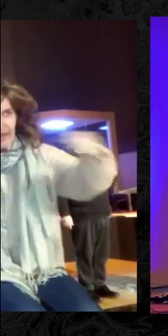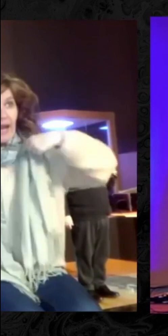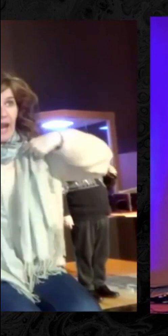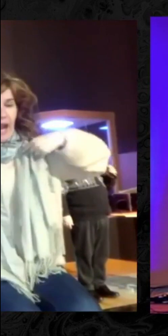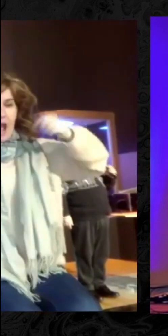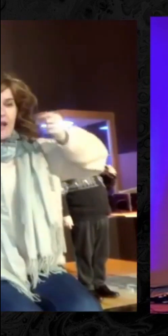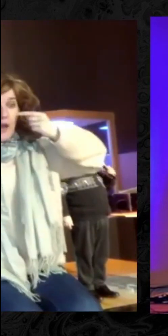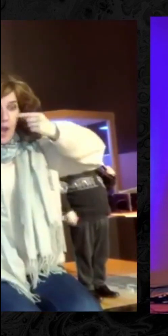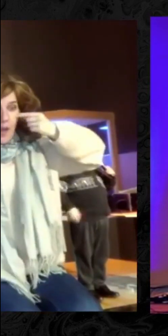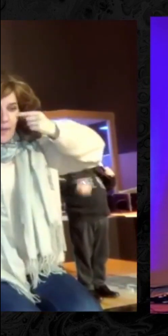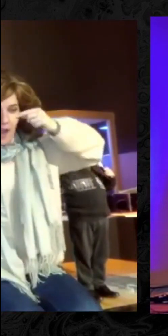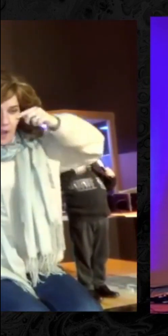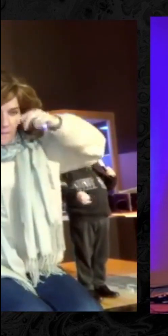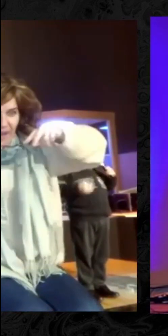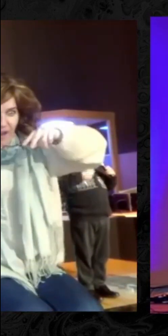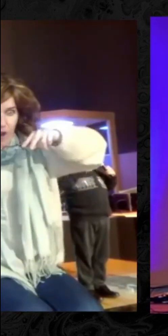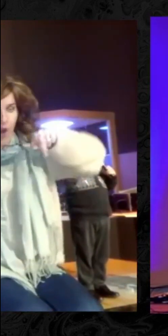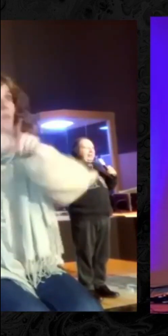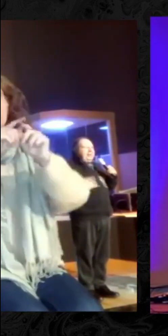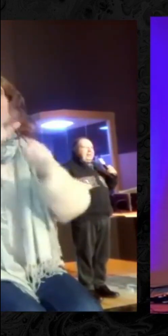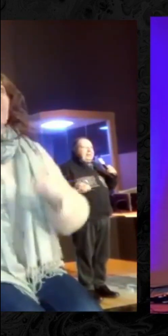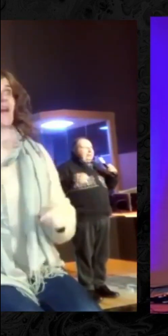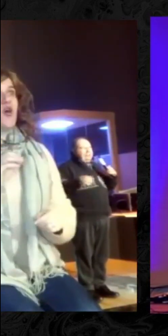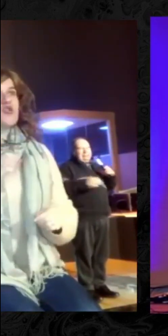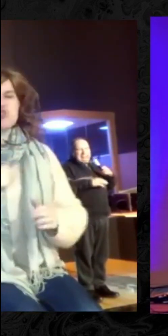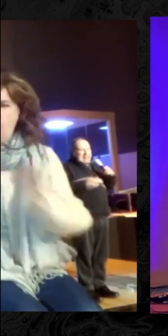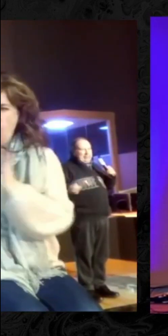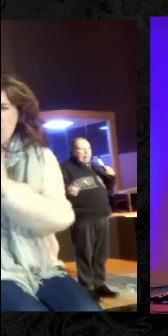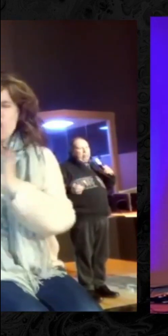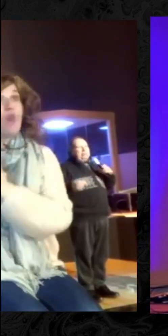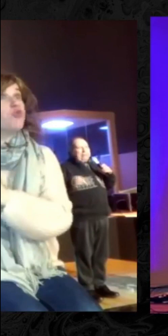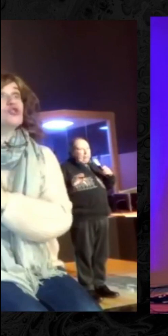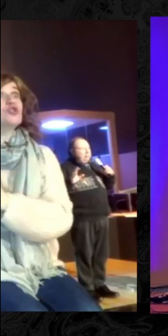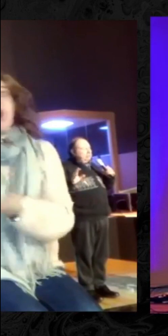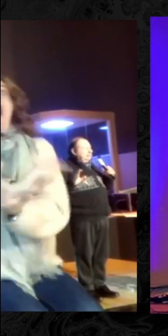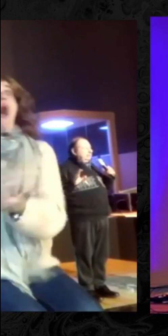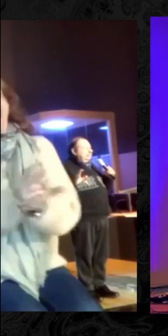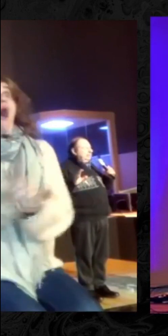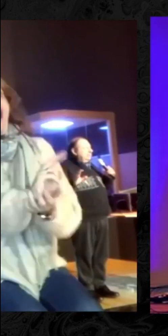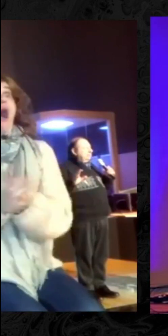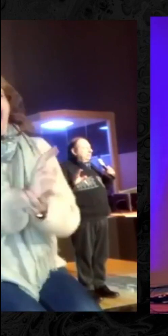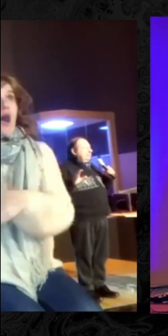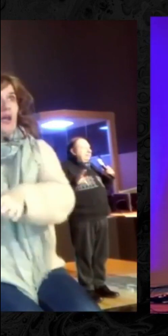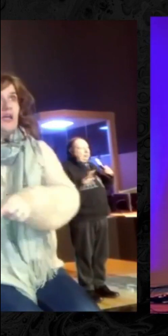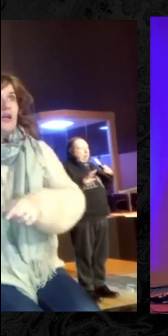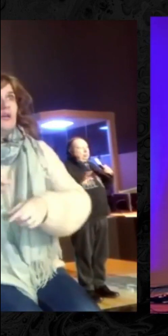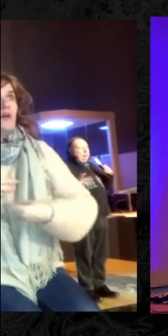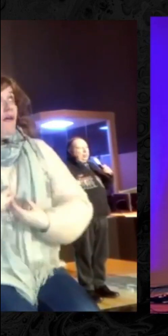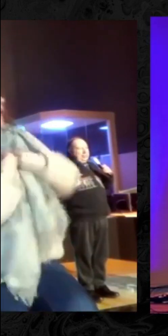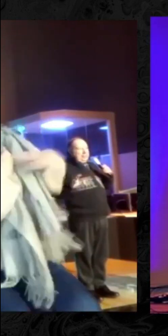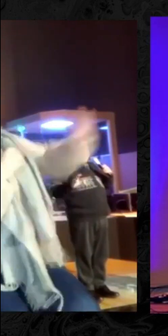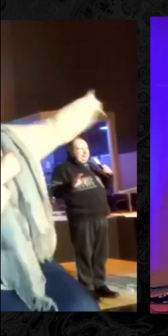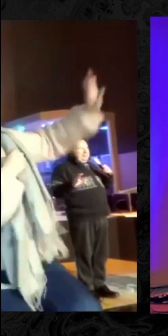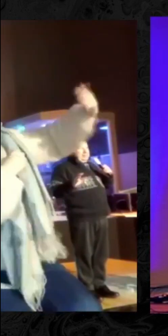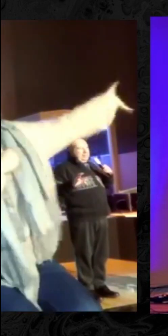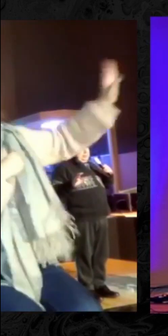pero bien manifestaba una manifestación Terrible y y les entró temor les entró un temor